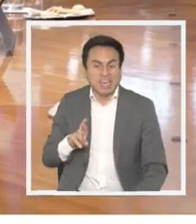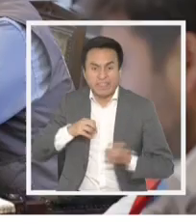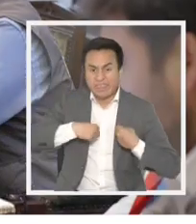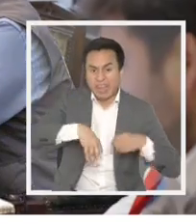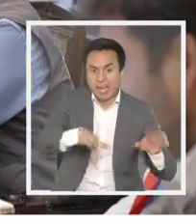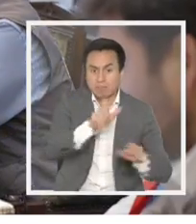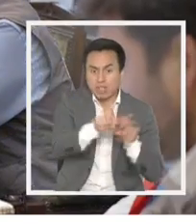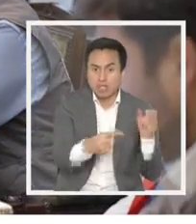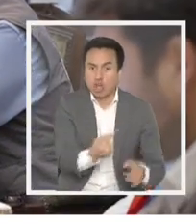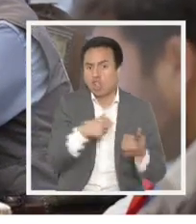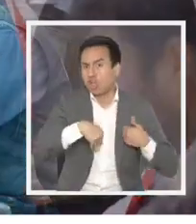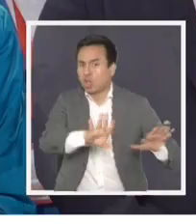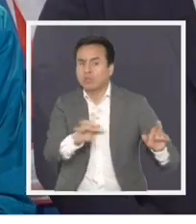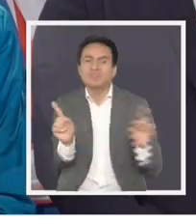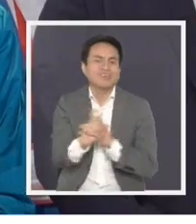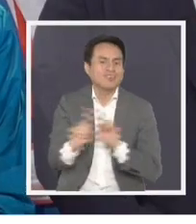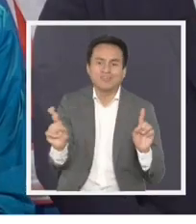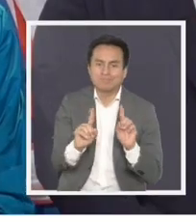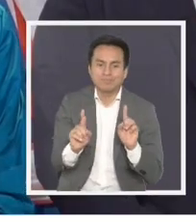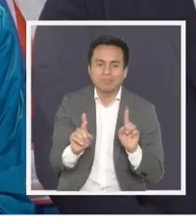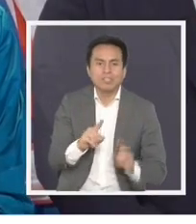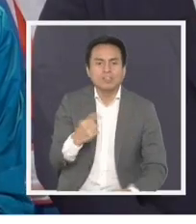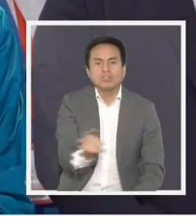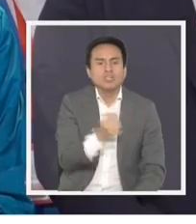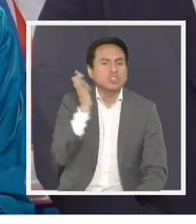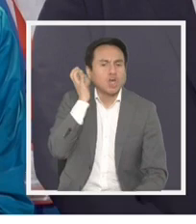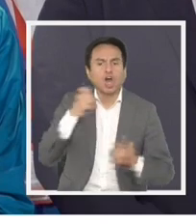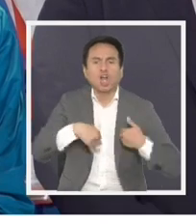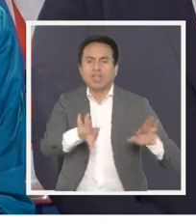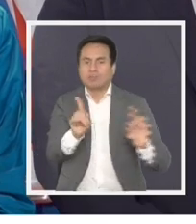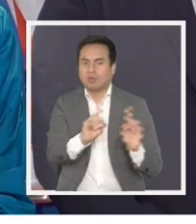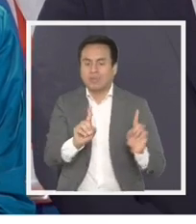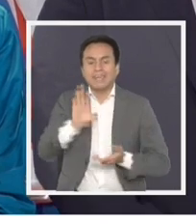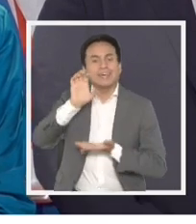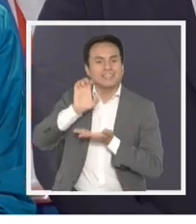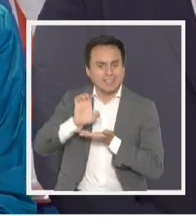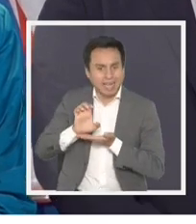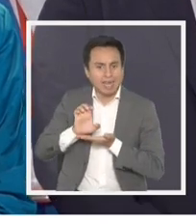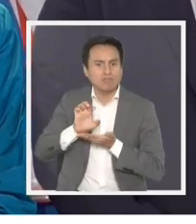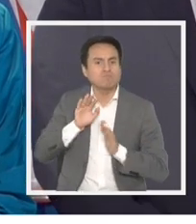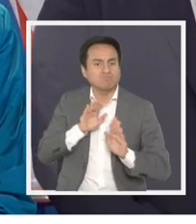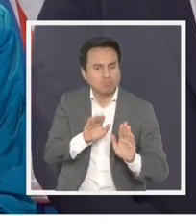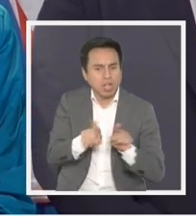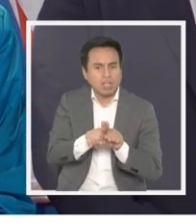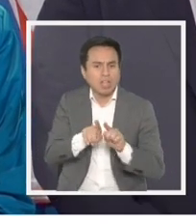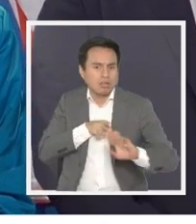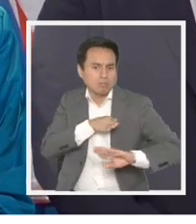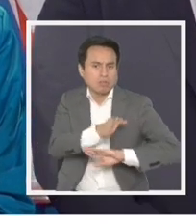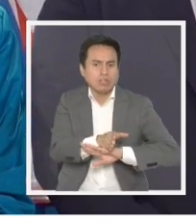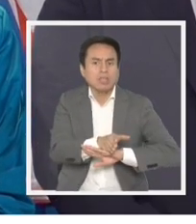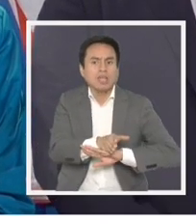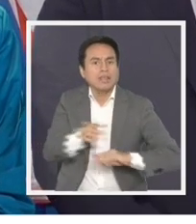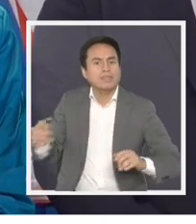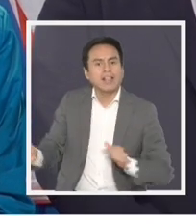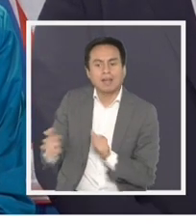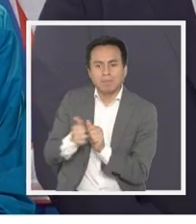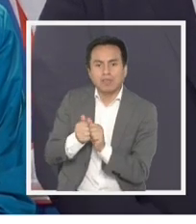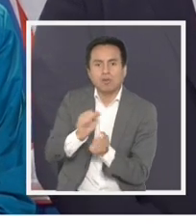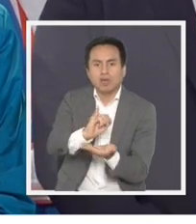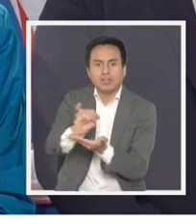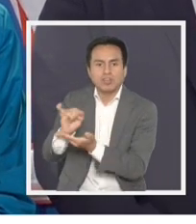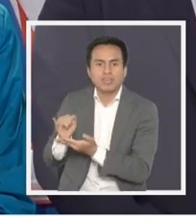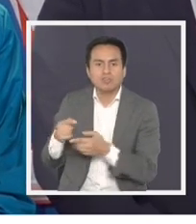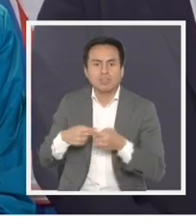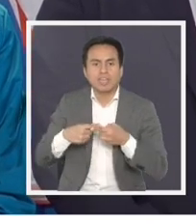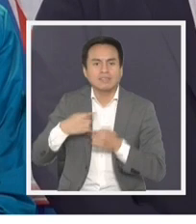no dejar a nadie solo a nadie sola y para eso va a estar el estado desplegándose pero en conjunto y de la mano con